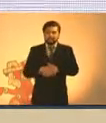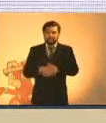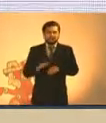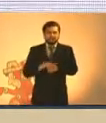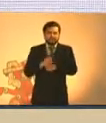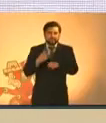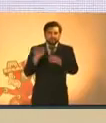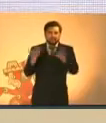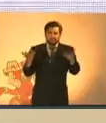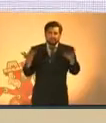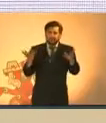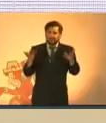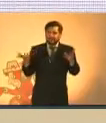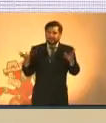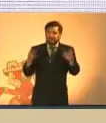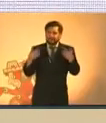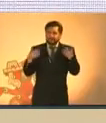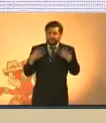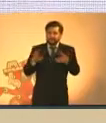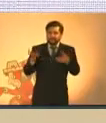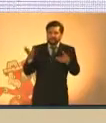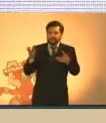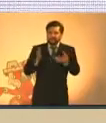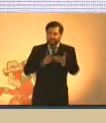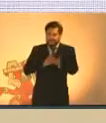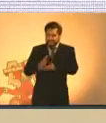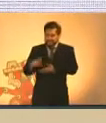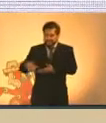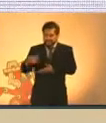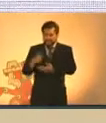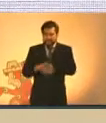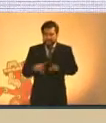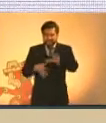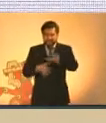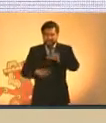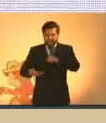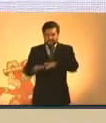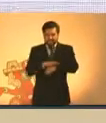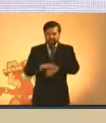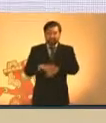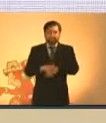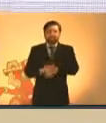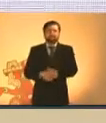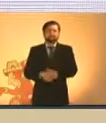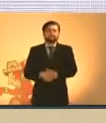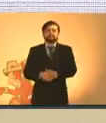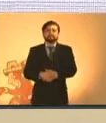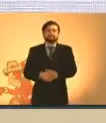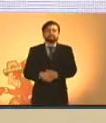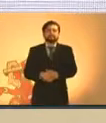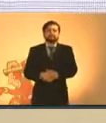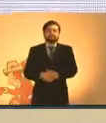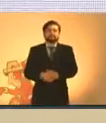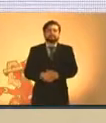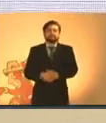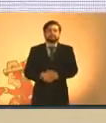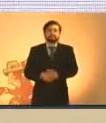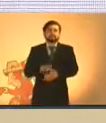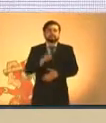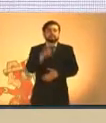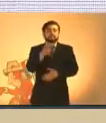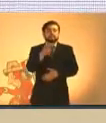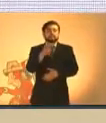abierto 7 - en américa latina hombre que está clarísimo como consecuencia de aquella